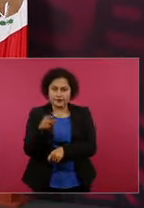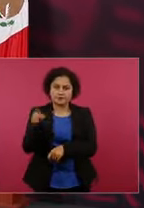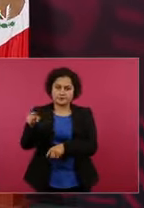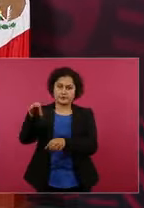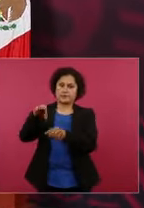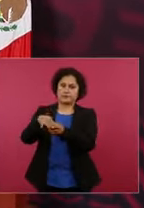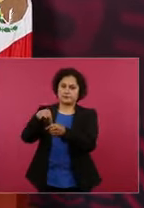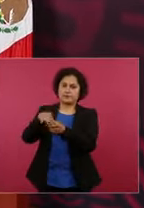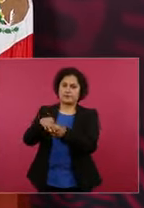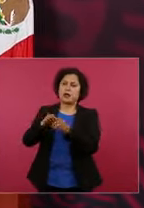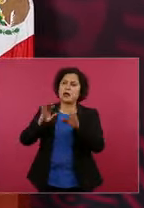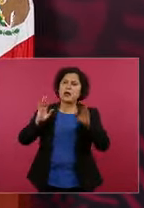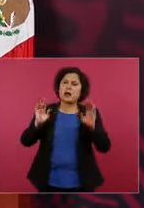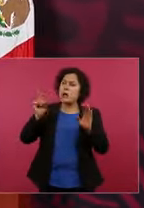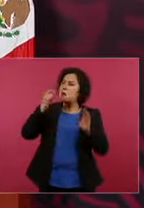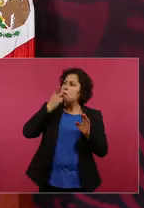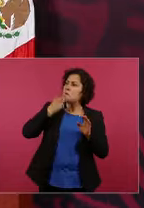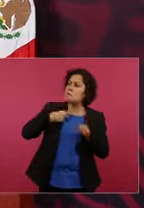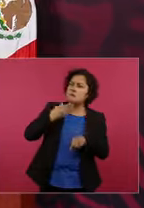no queremos.